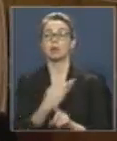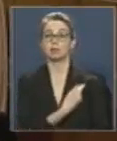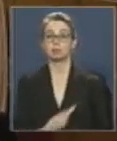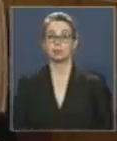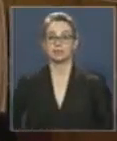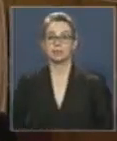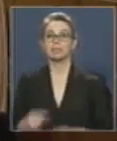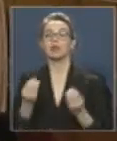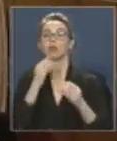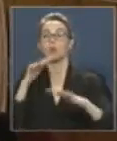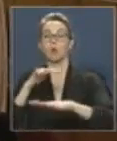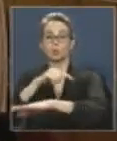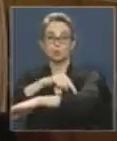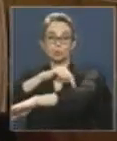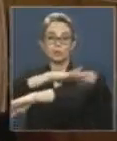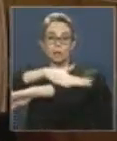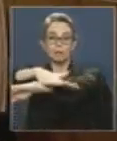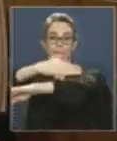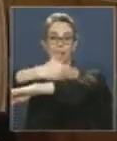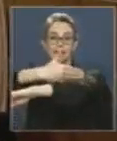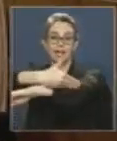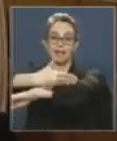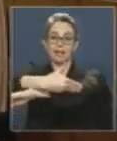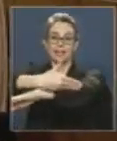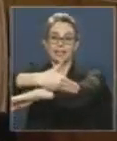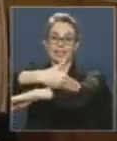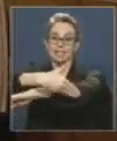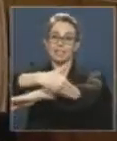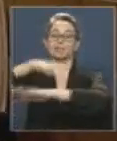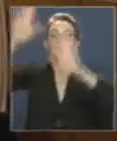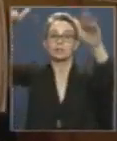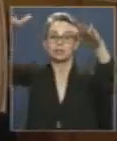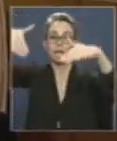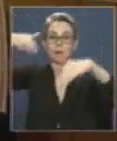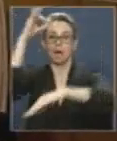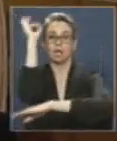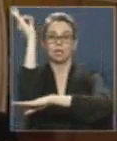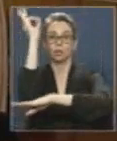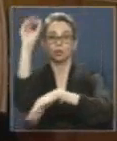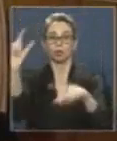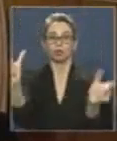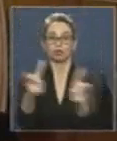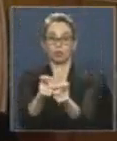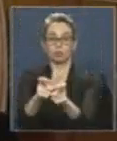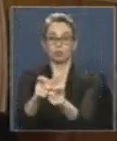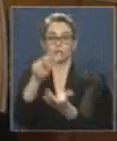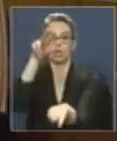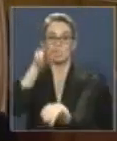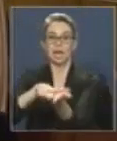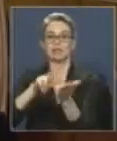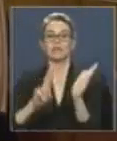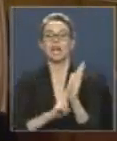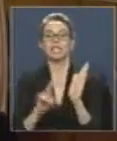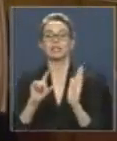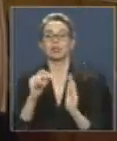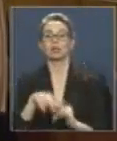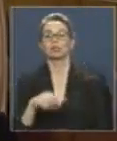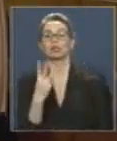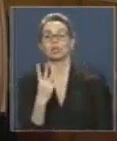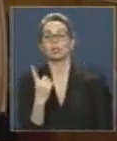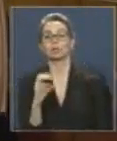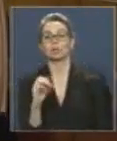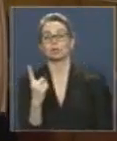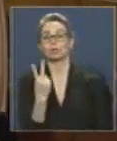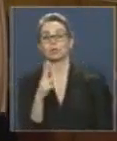del uso del borde costero, para que convoque a la brevedad a la comisión con el fin de ratificar la resolución 3101 del